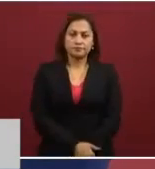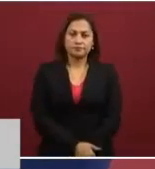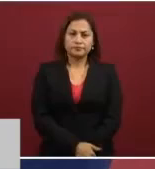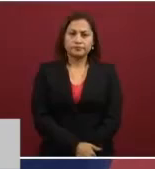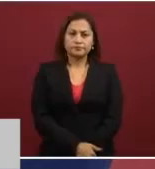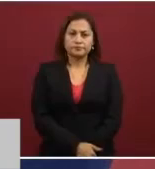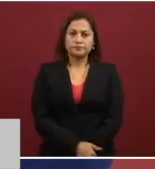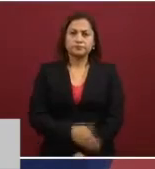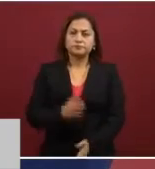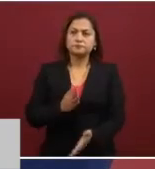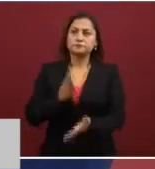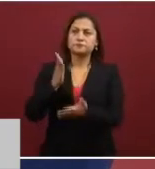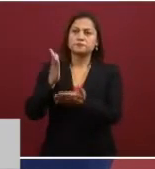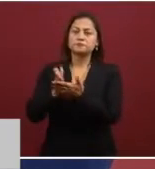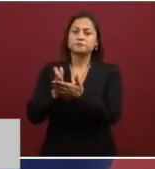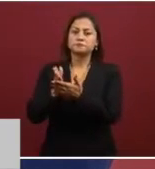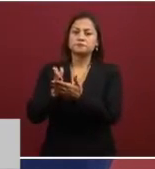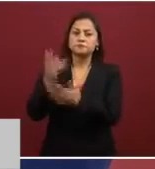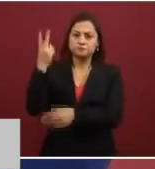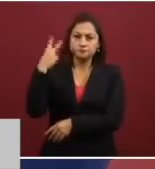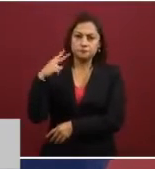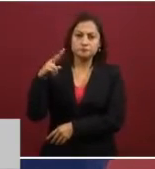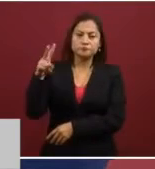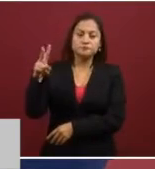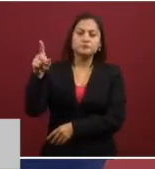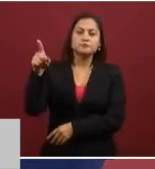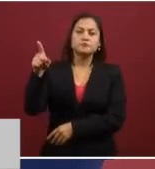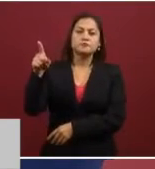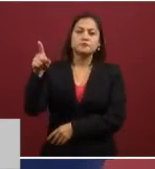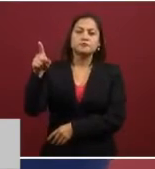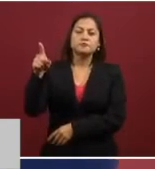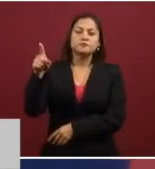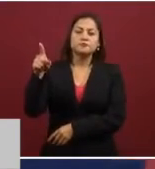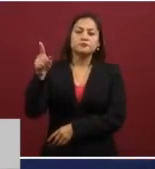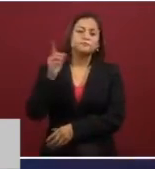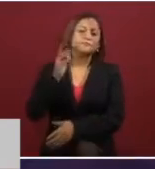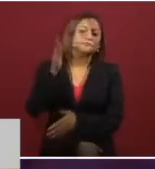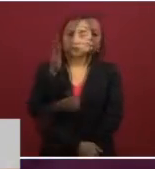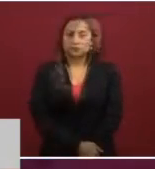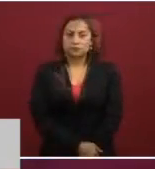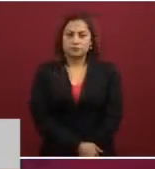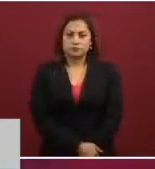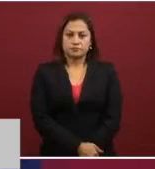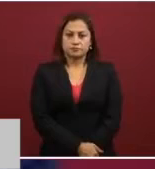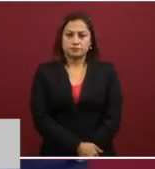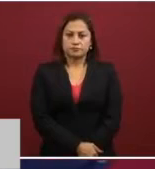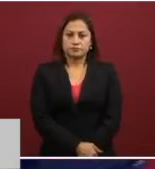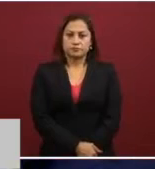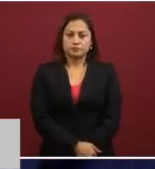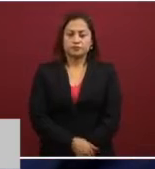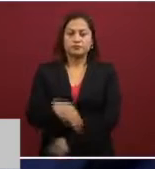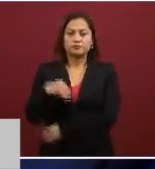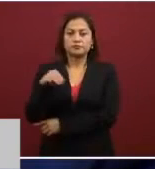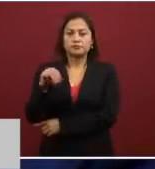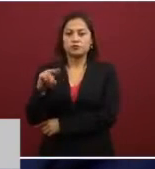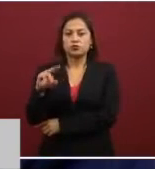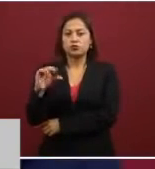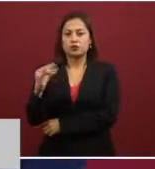a una gira, vamos a estar en Pichucalco,